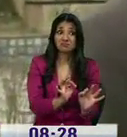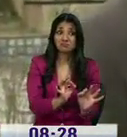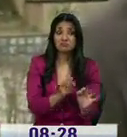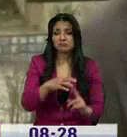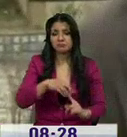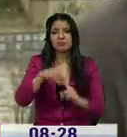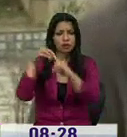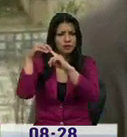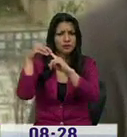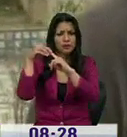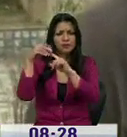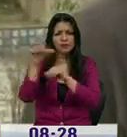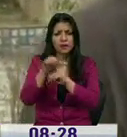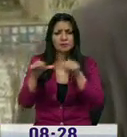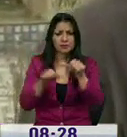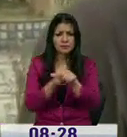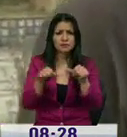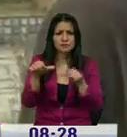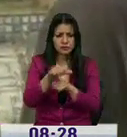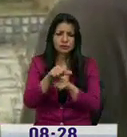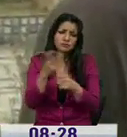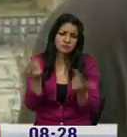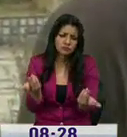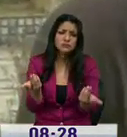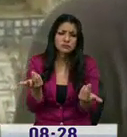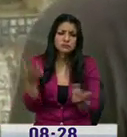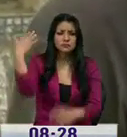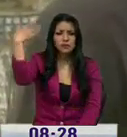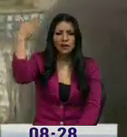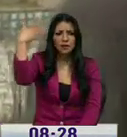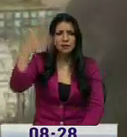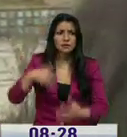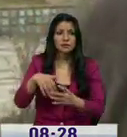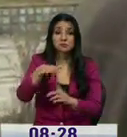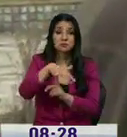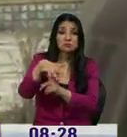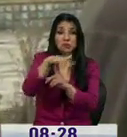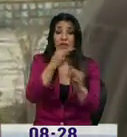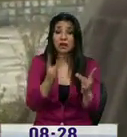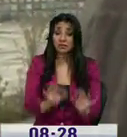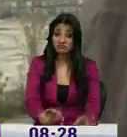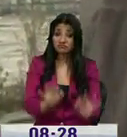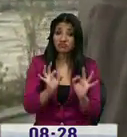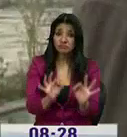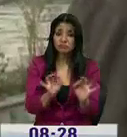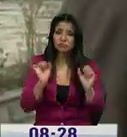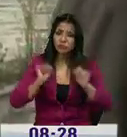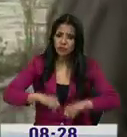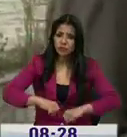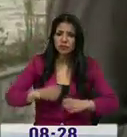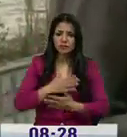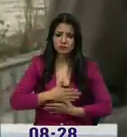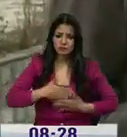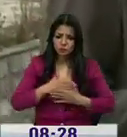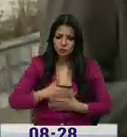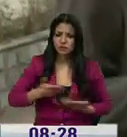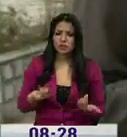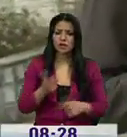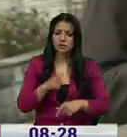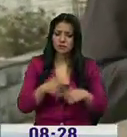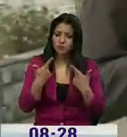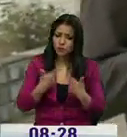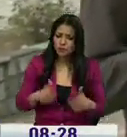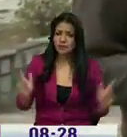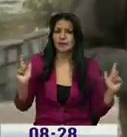una prioridad para la administración actual. Porque en un parque de alta calidad, tú puedes, ¿no es cierto?, ocupar tu tiempo libre